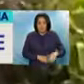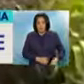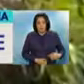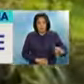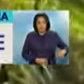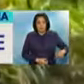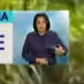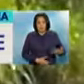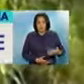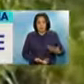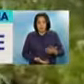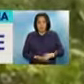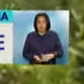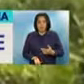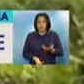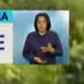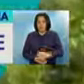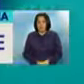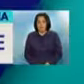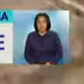el paciente con la angustia.